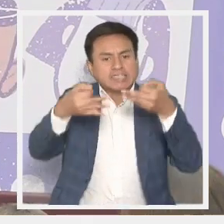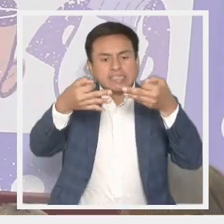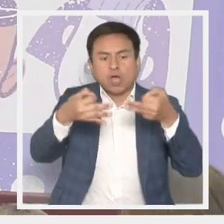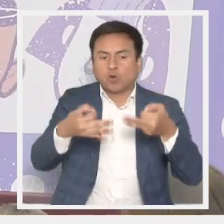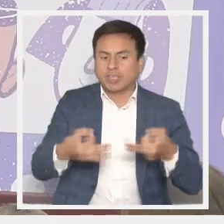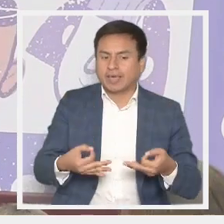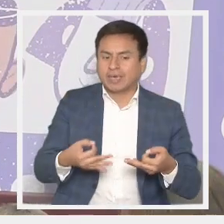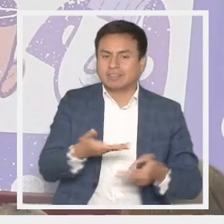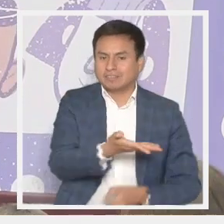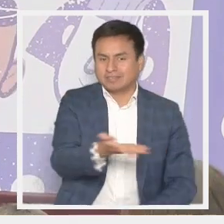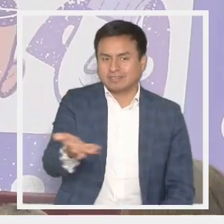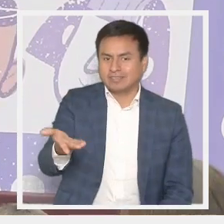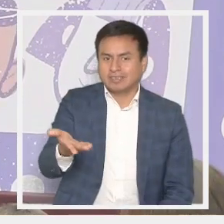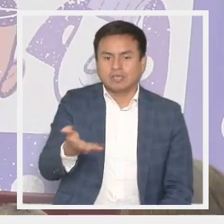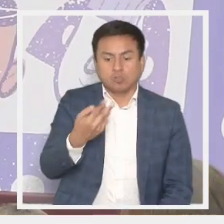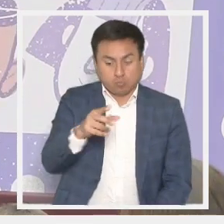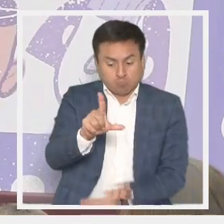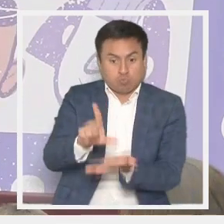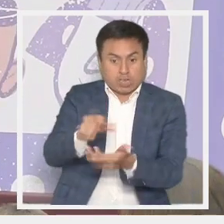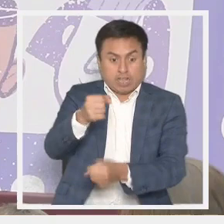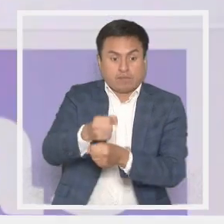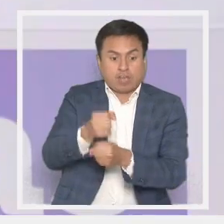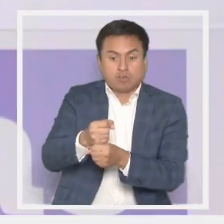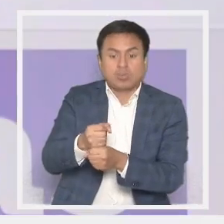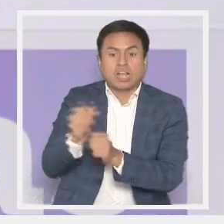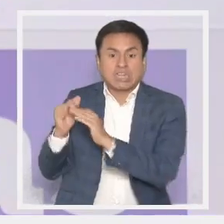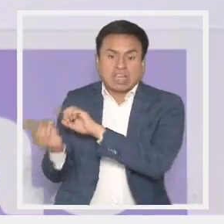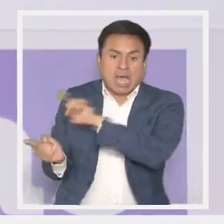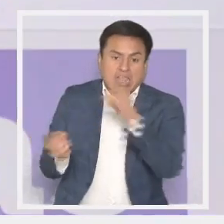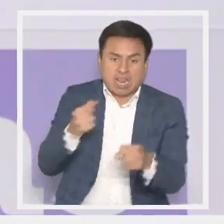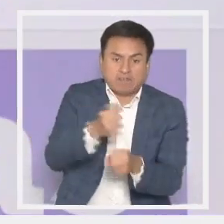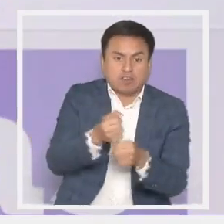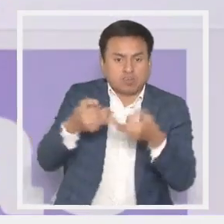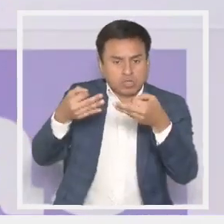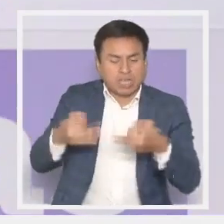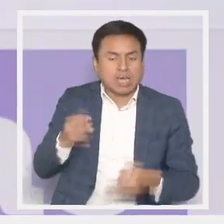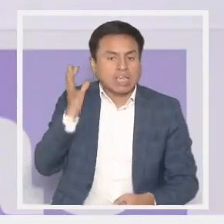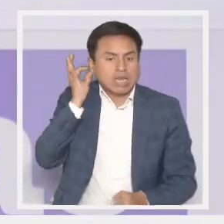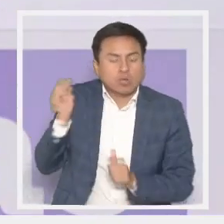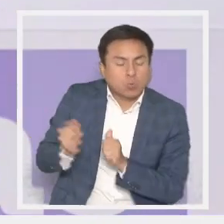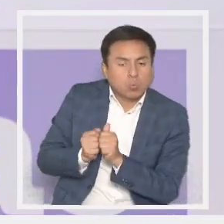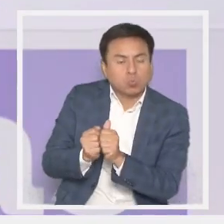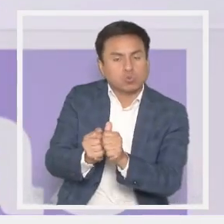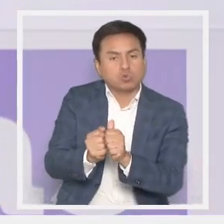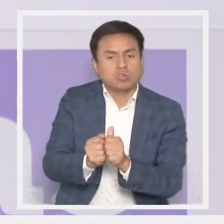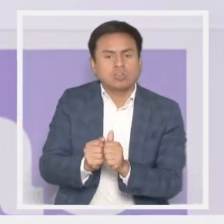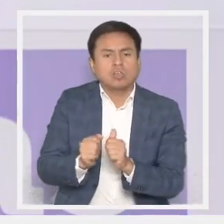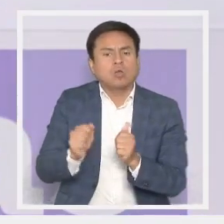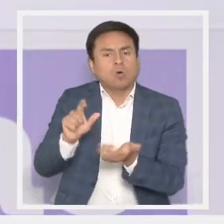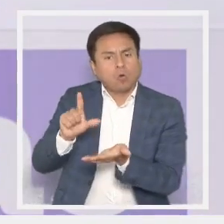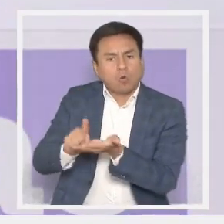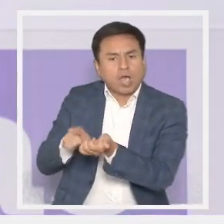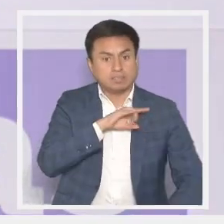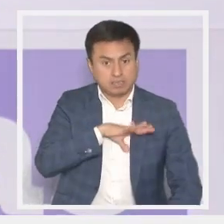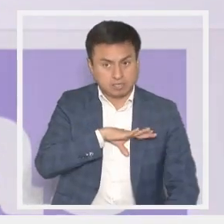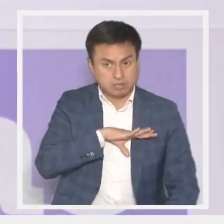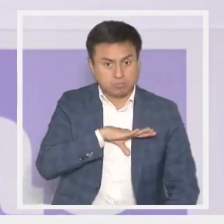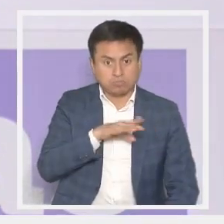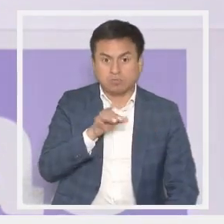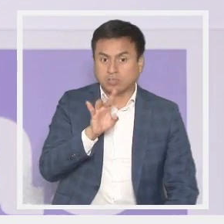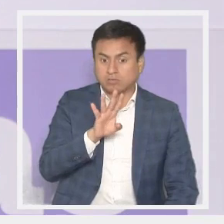seguridad en sus puestos de trabajo, de camino a casa, junto a sus hijas, en los hogares y en la calle.